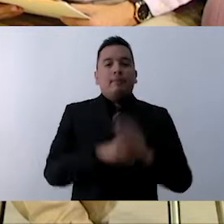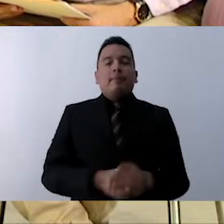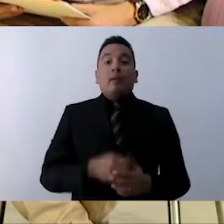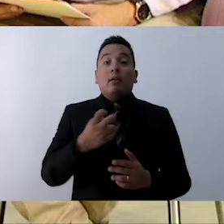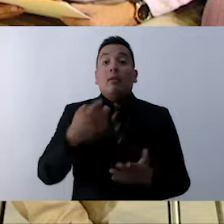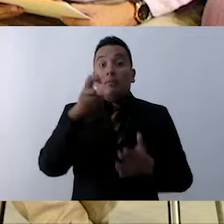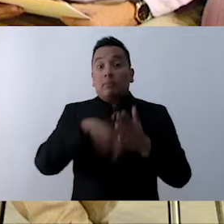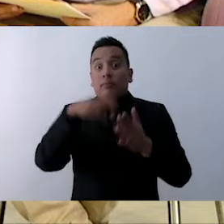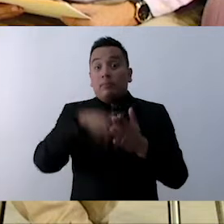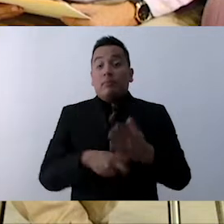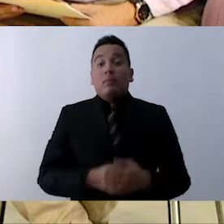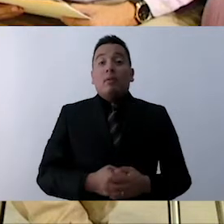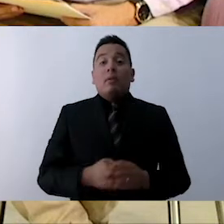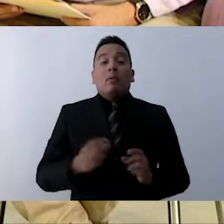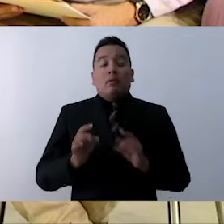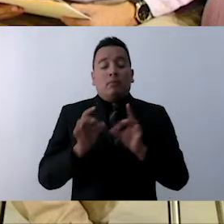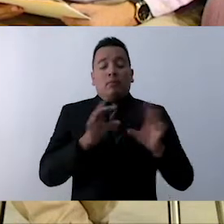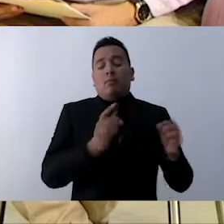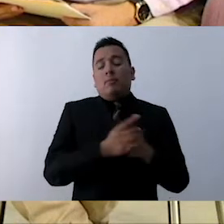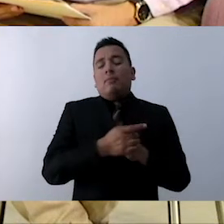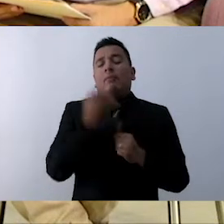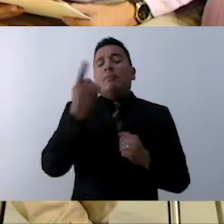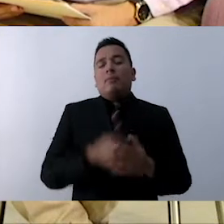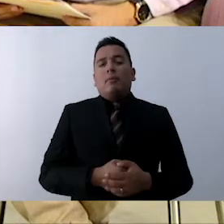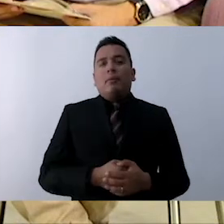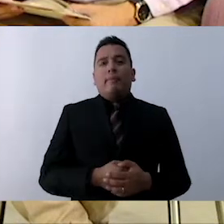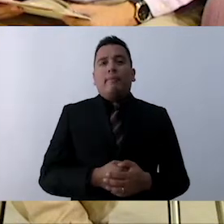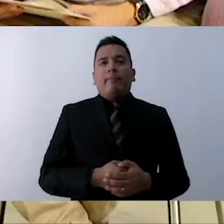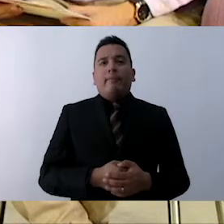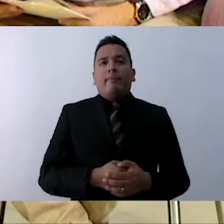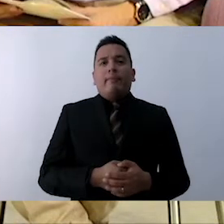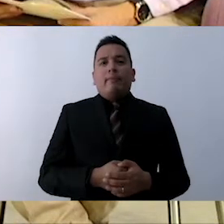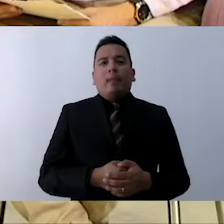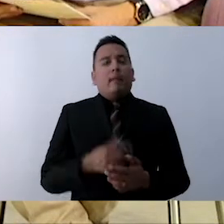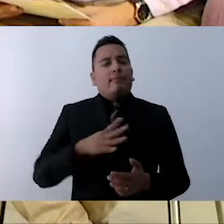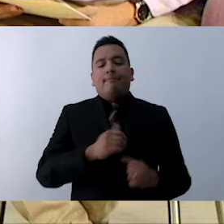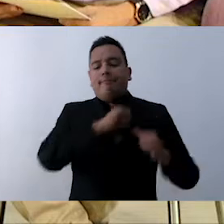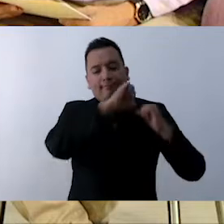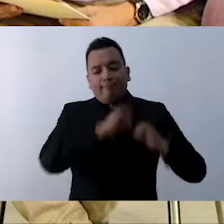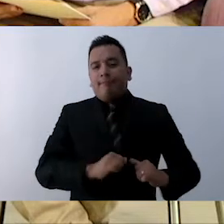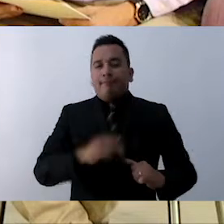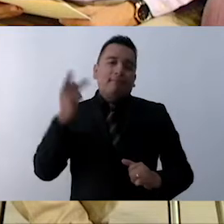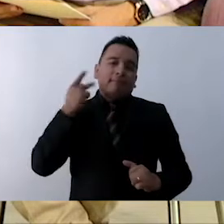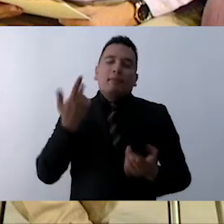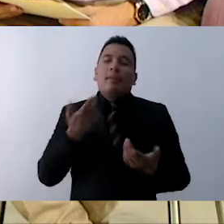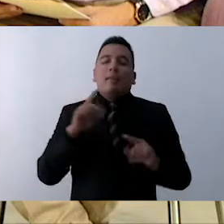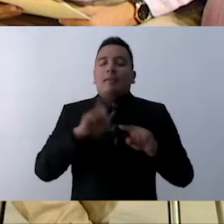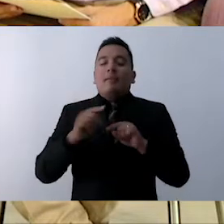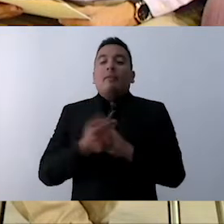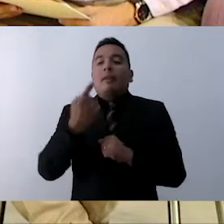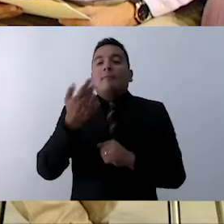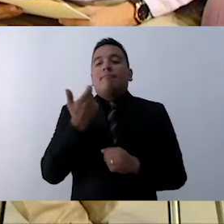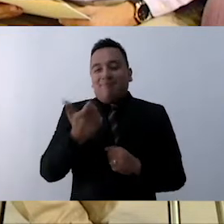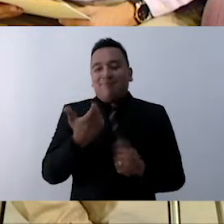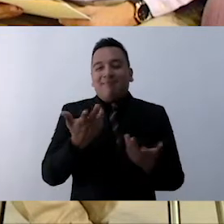locales electorales. Estos ajustes pasan en primera instancia por lo que pasa en toda autoridad pública, que tiene que